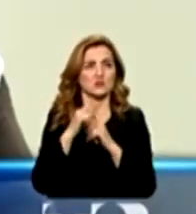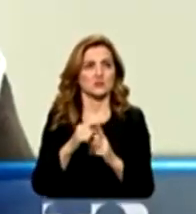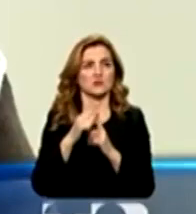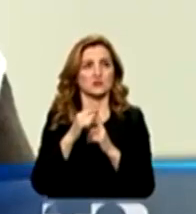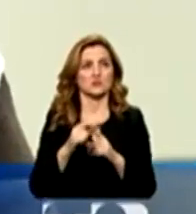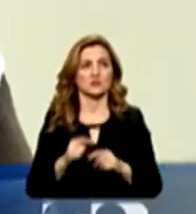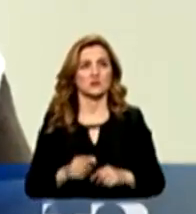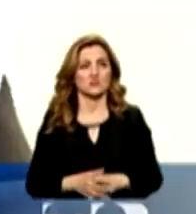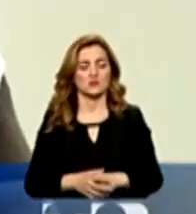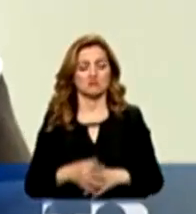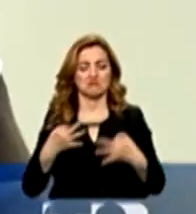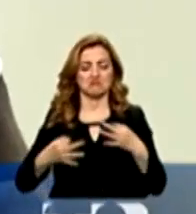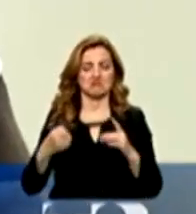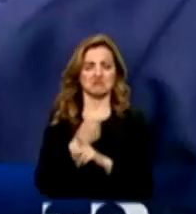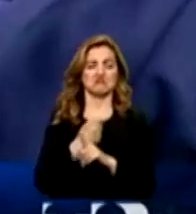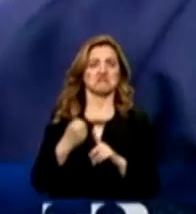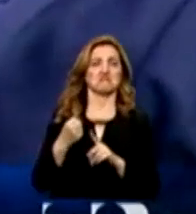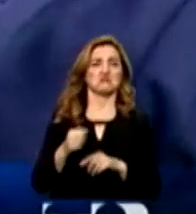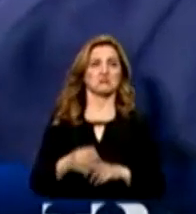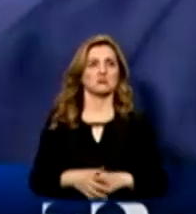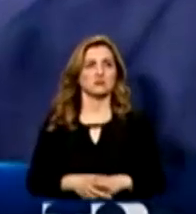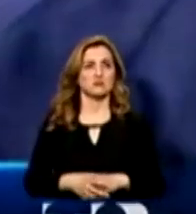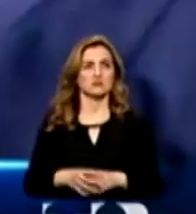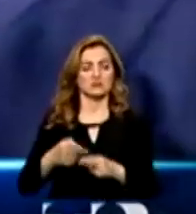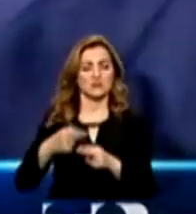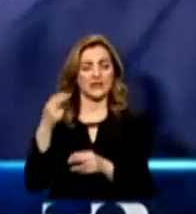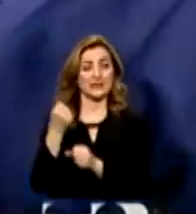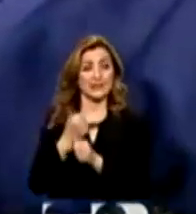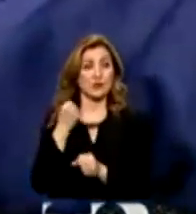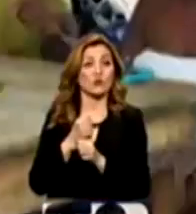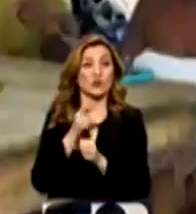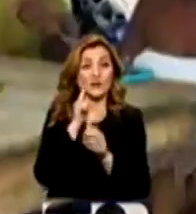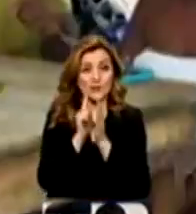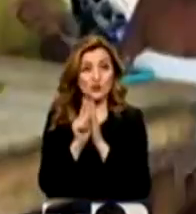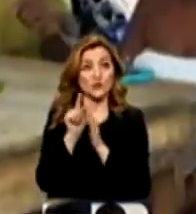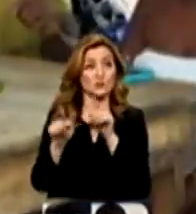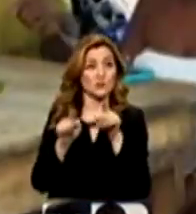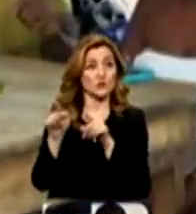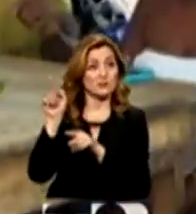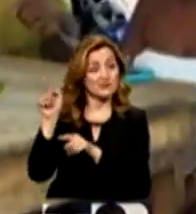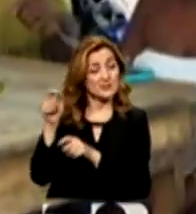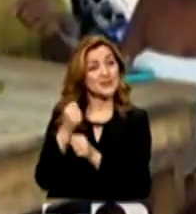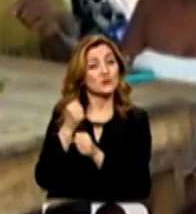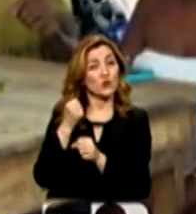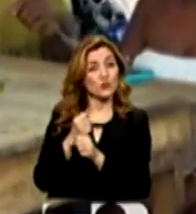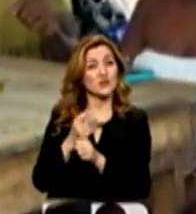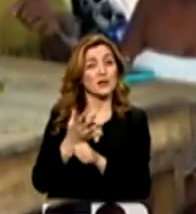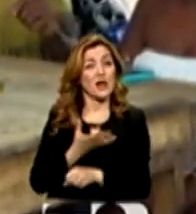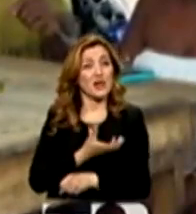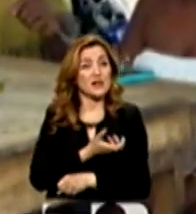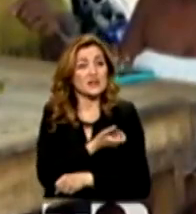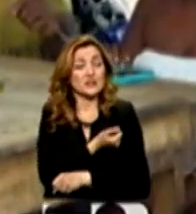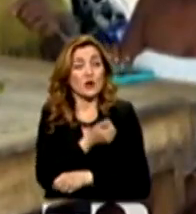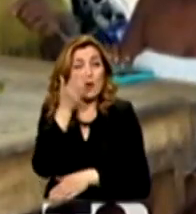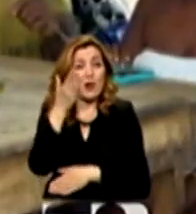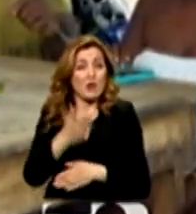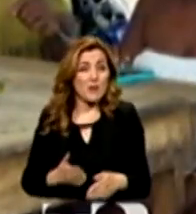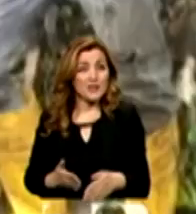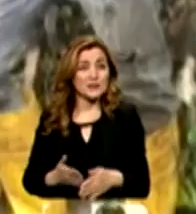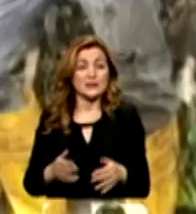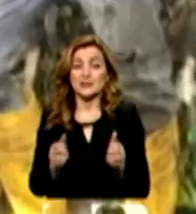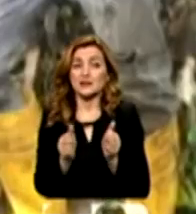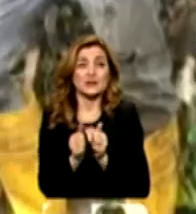verbalmente, físicamente. Los extrabajadores de Furukawa denuncian que muchos de los trabajadores han sufrido mutilaciones porque no cuentan